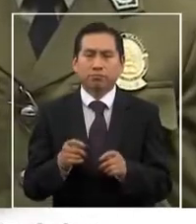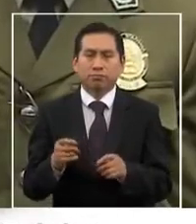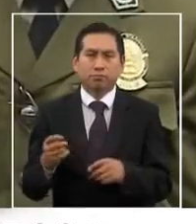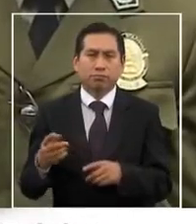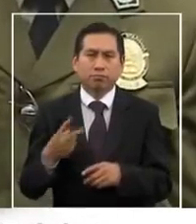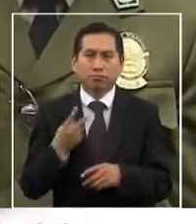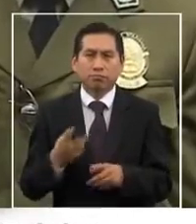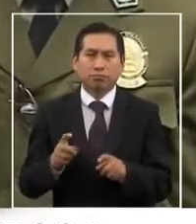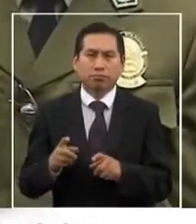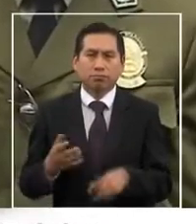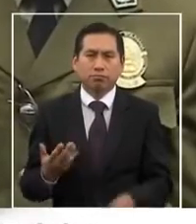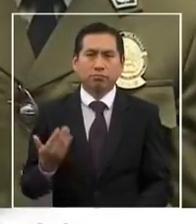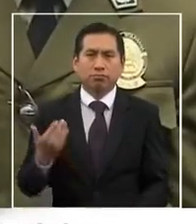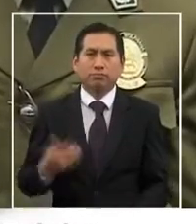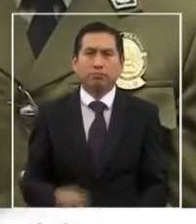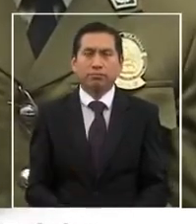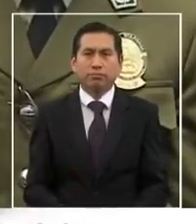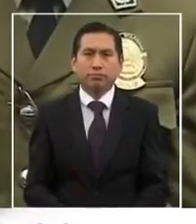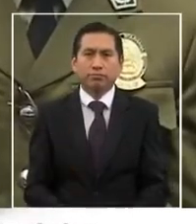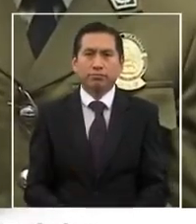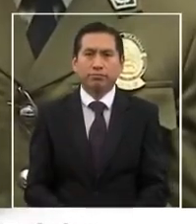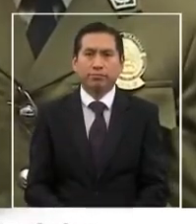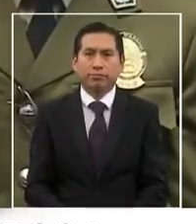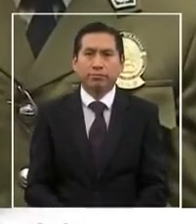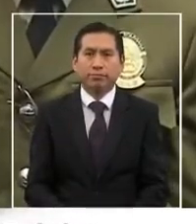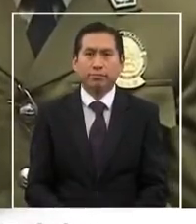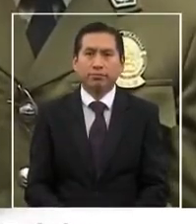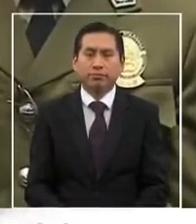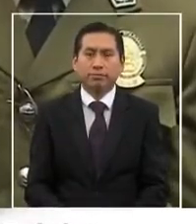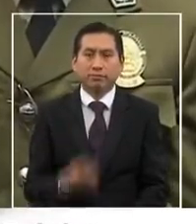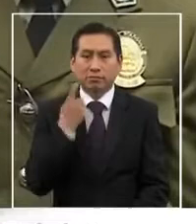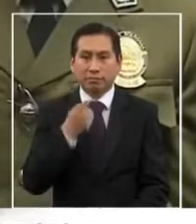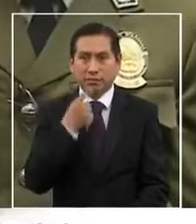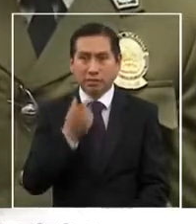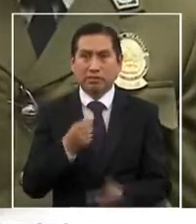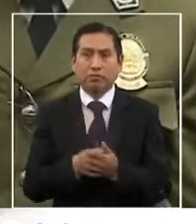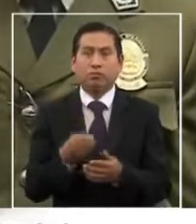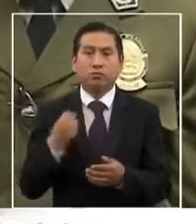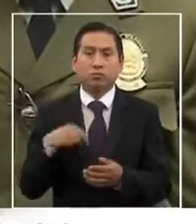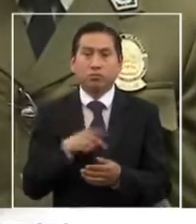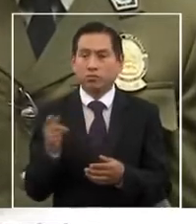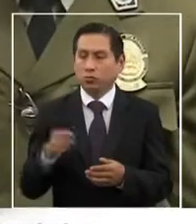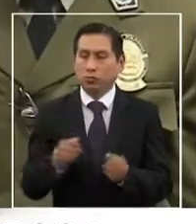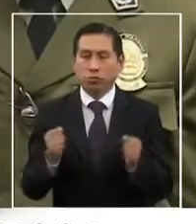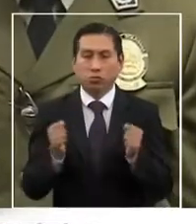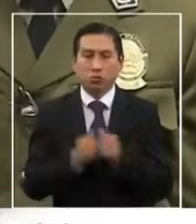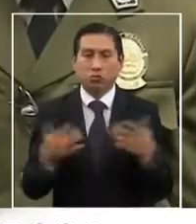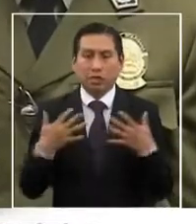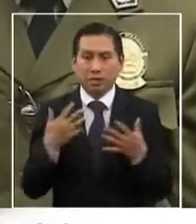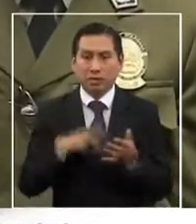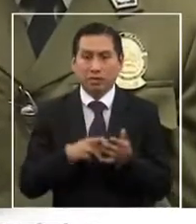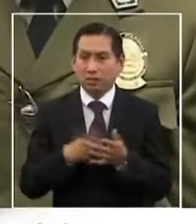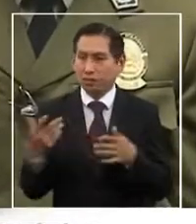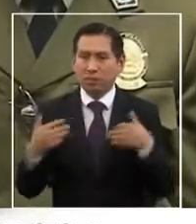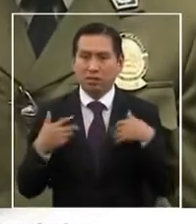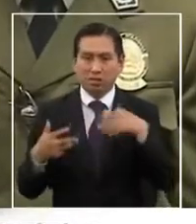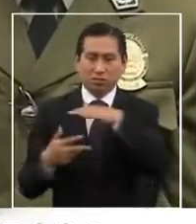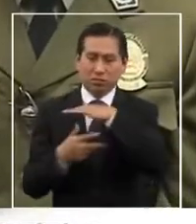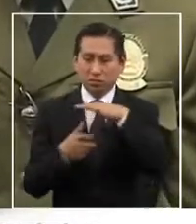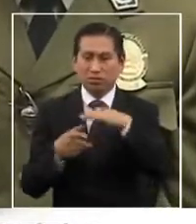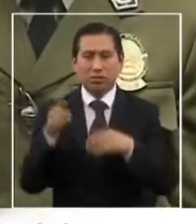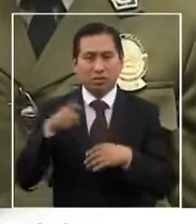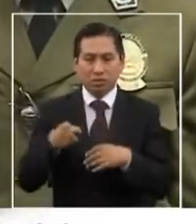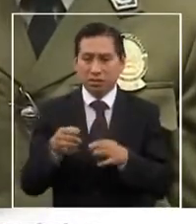estamos enfrentando, digamos, al helicóptero? Acabo de decir, estamos con el Jesús en la boca porque tenemos un helicóptero que